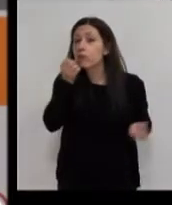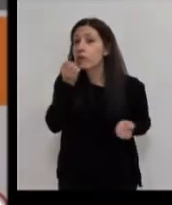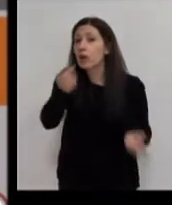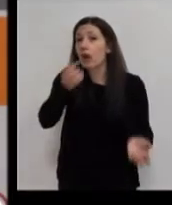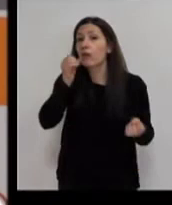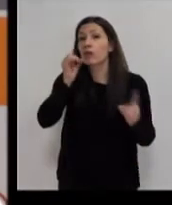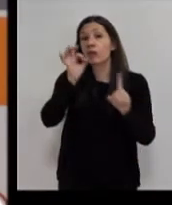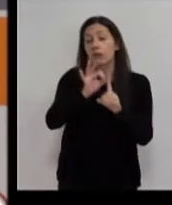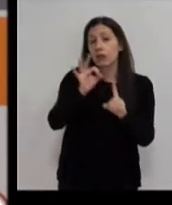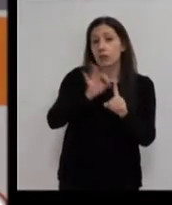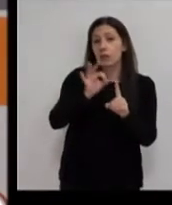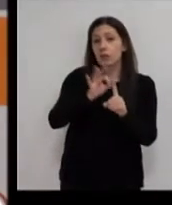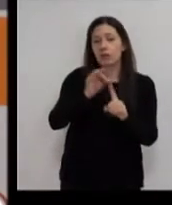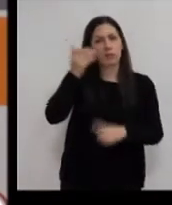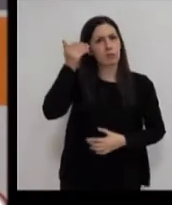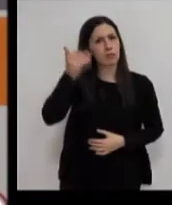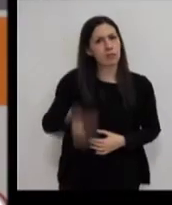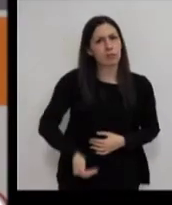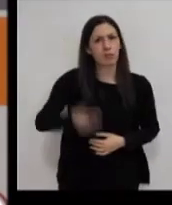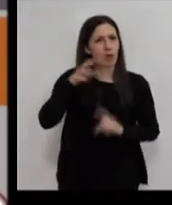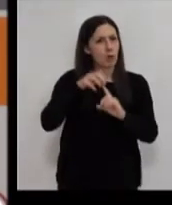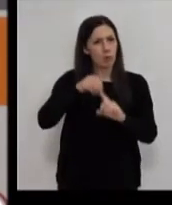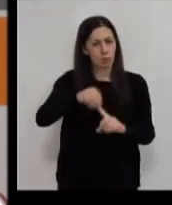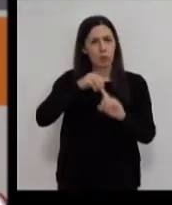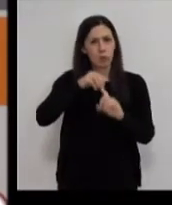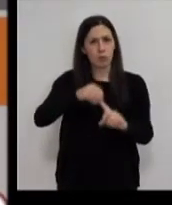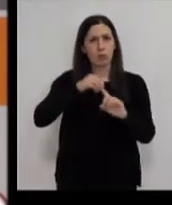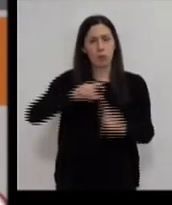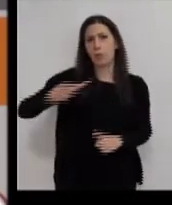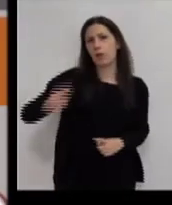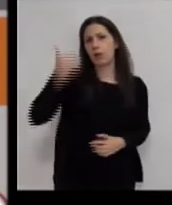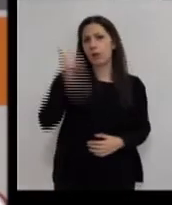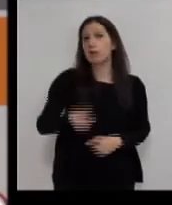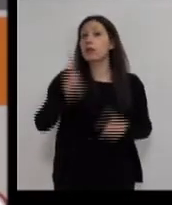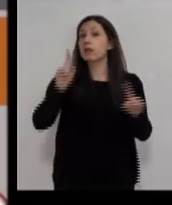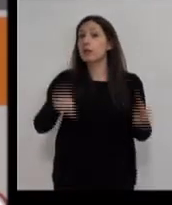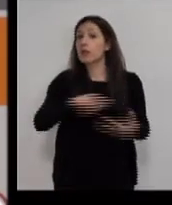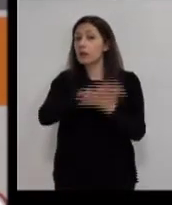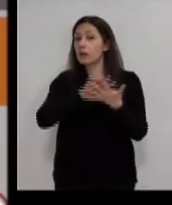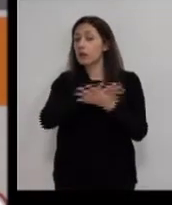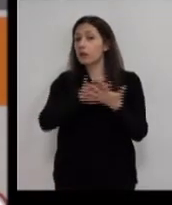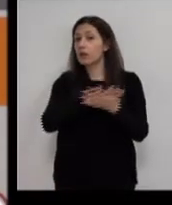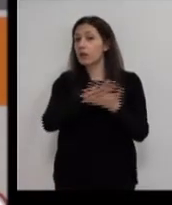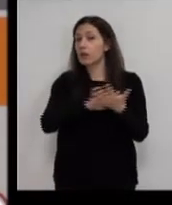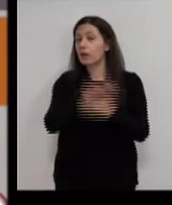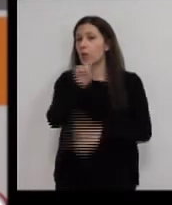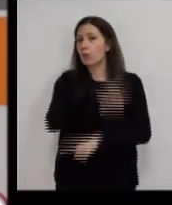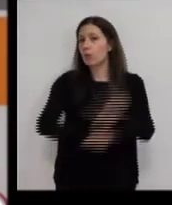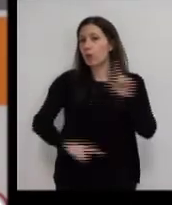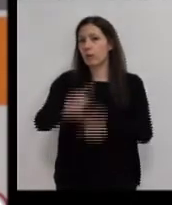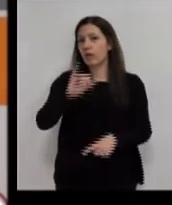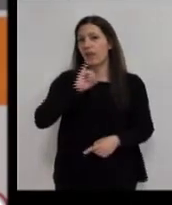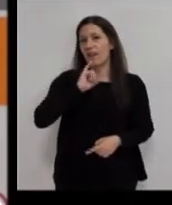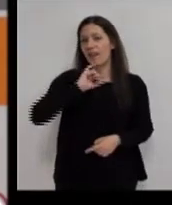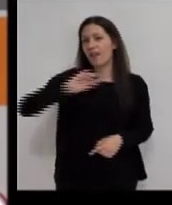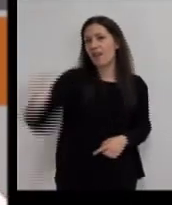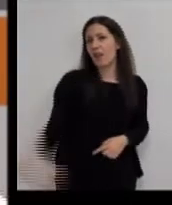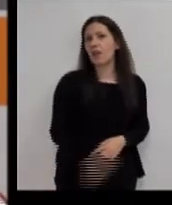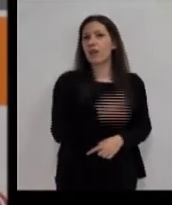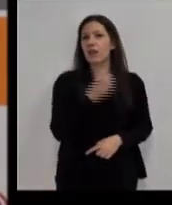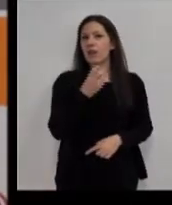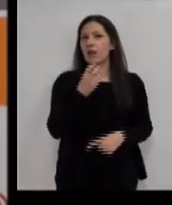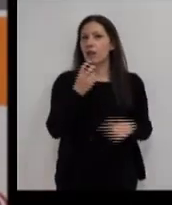unos entornos que son desconocidos para ellos, por lo cual la información y la señalización es vital. Hablaba también de la